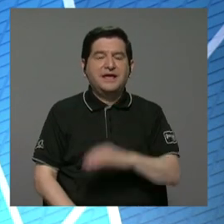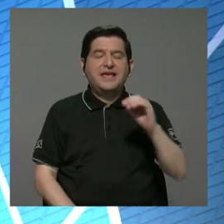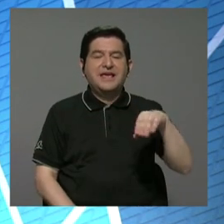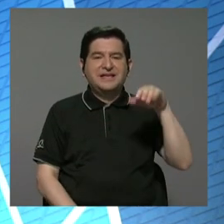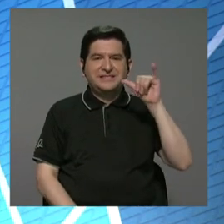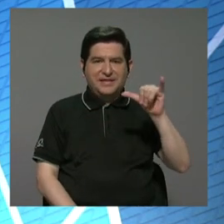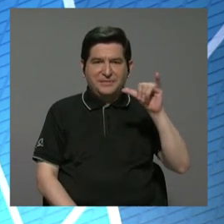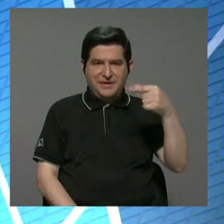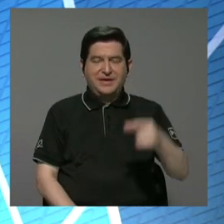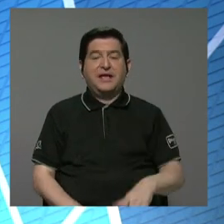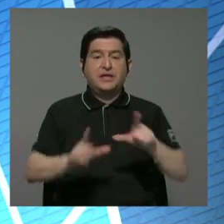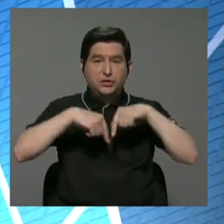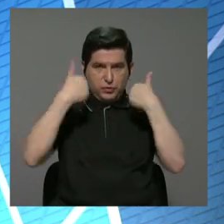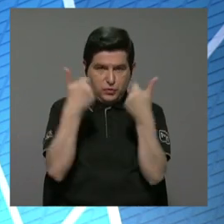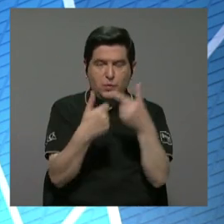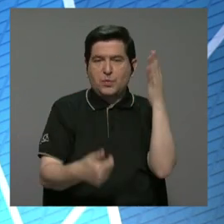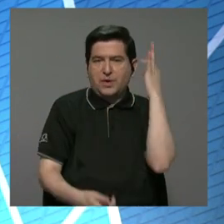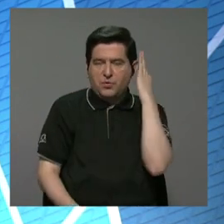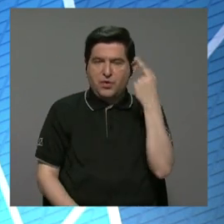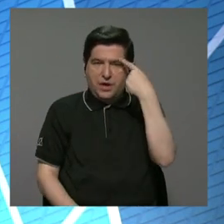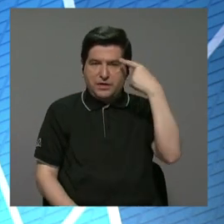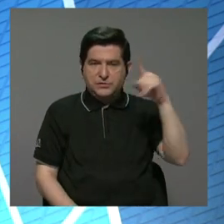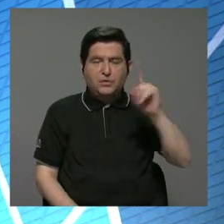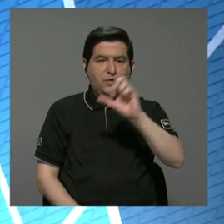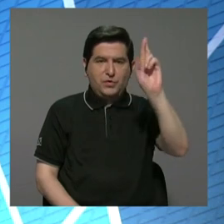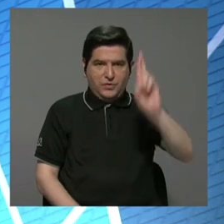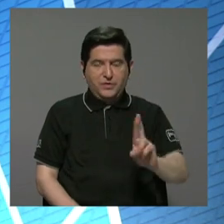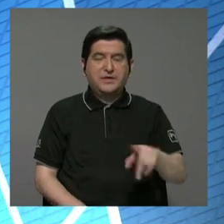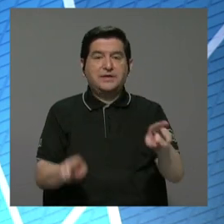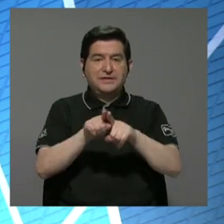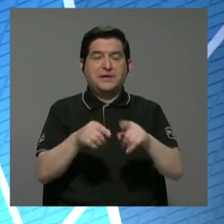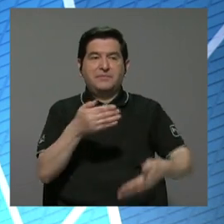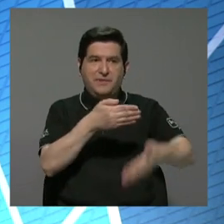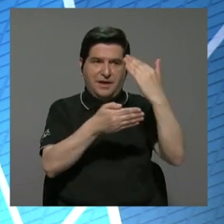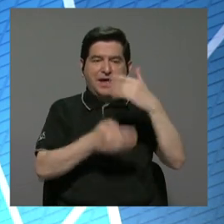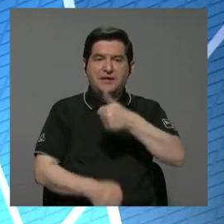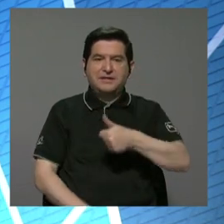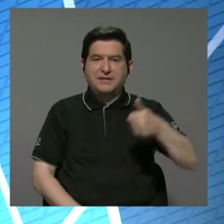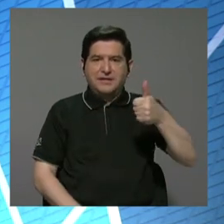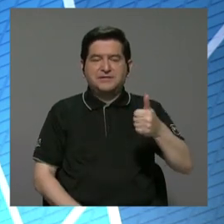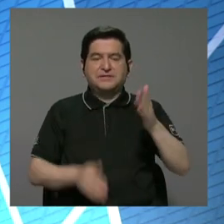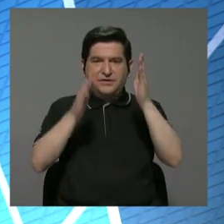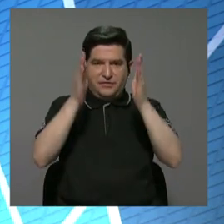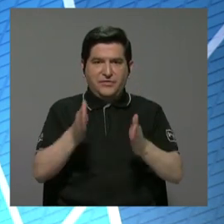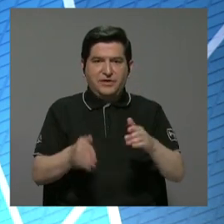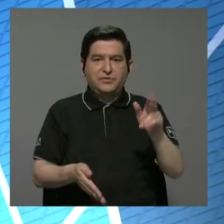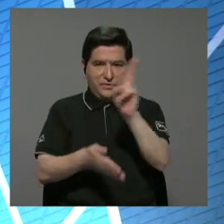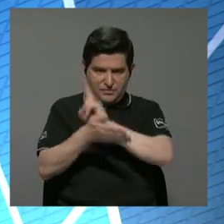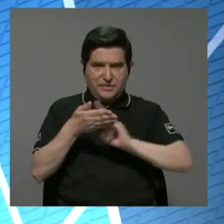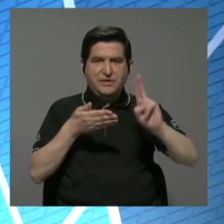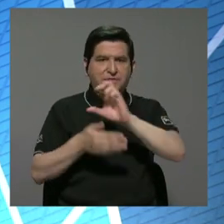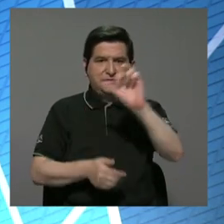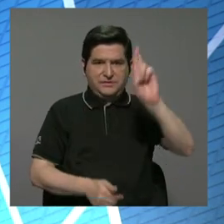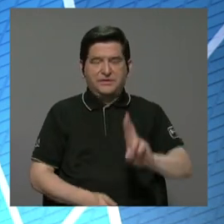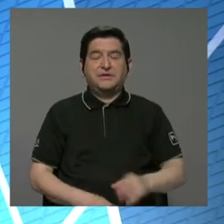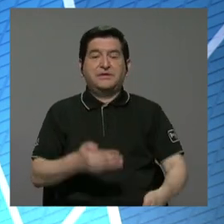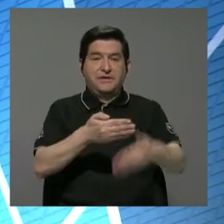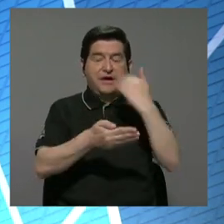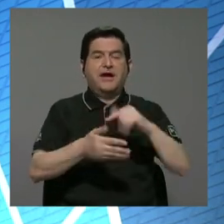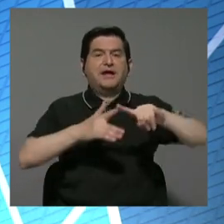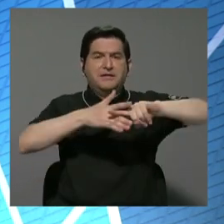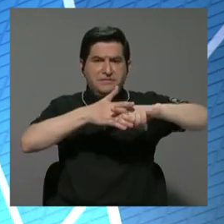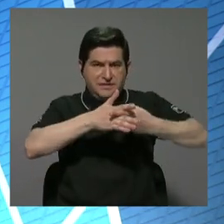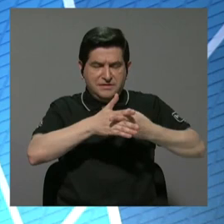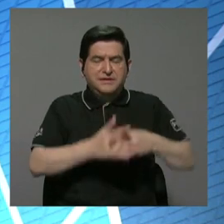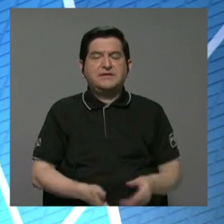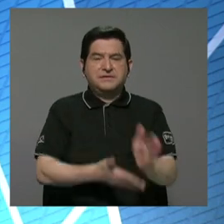González del colectivo Mujeres por Costa Rica, y bueno, que también fue rectora de esta casa de estudios. Pero antes de iniciar con